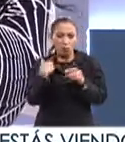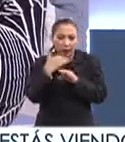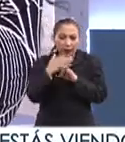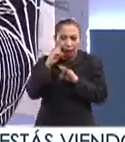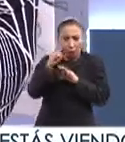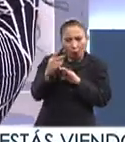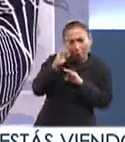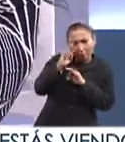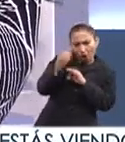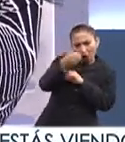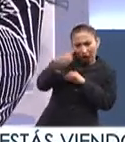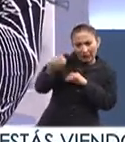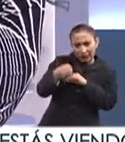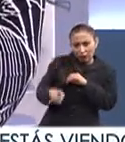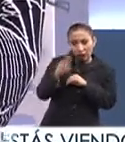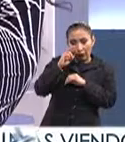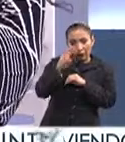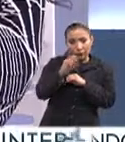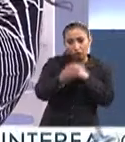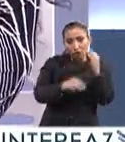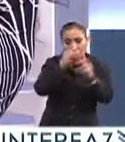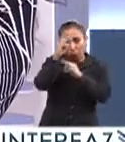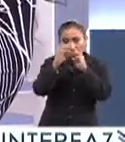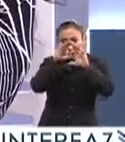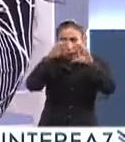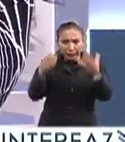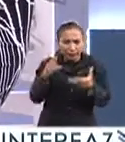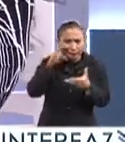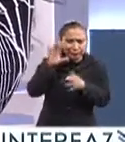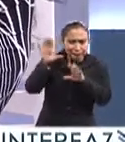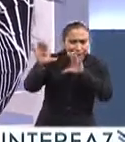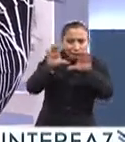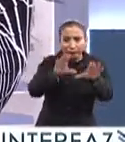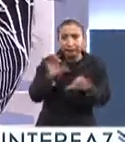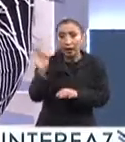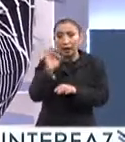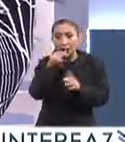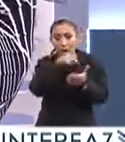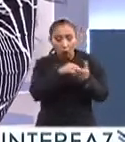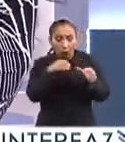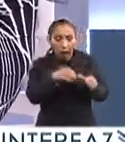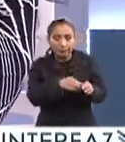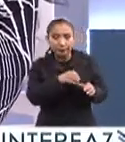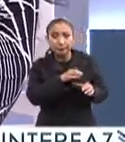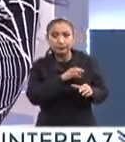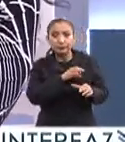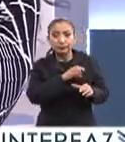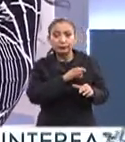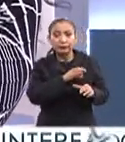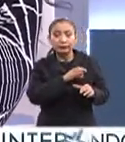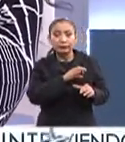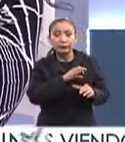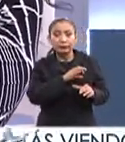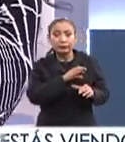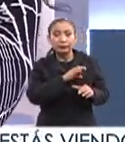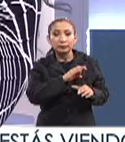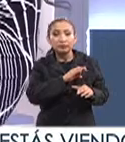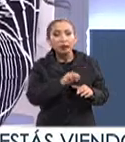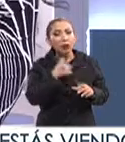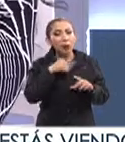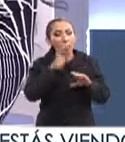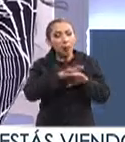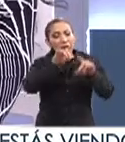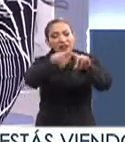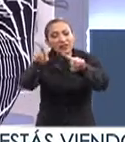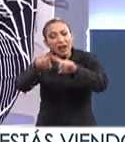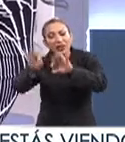ahorita organizados, y hablo a nivel mundial, ¿no? Quizás a nivel local puede haber una mayor